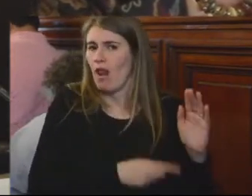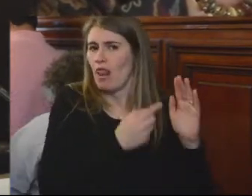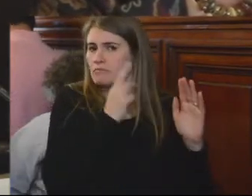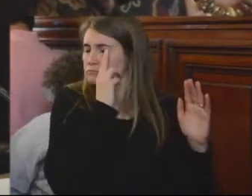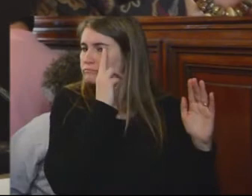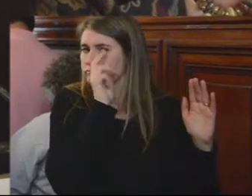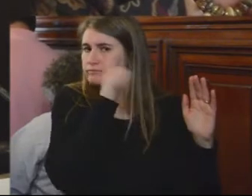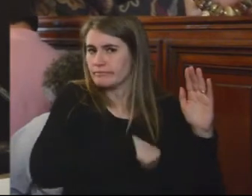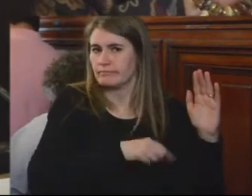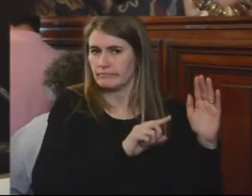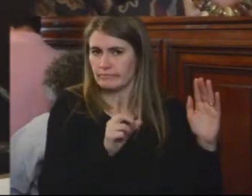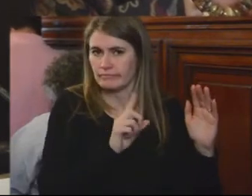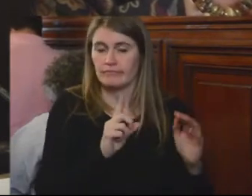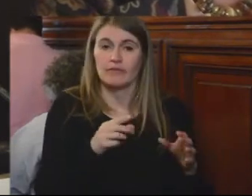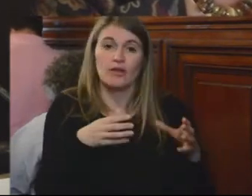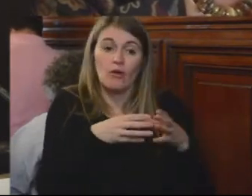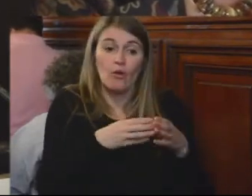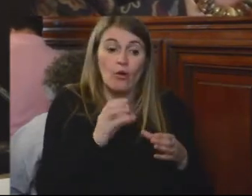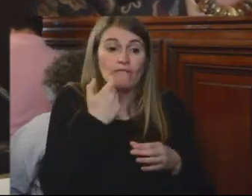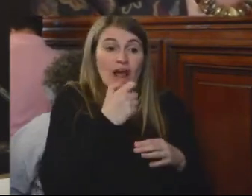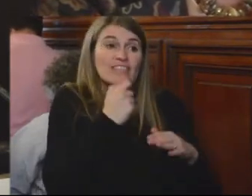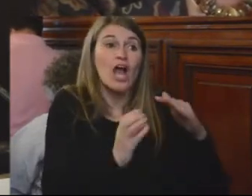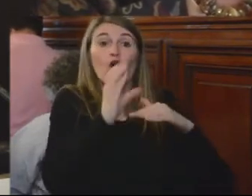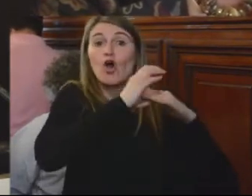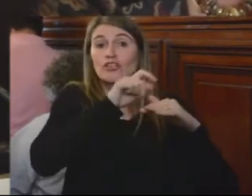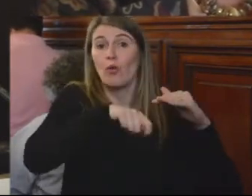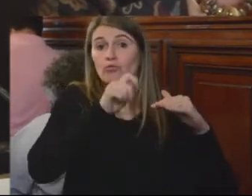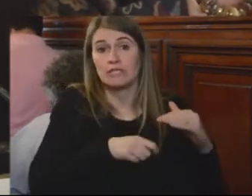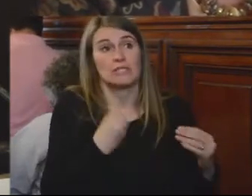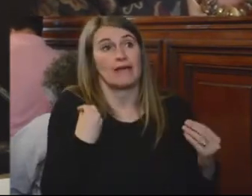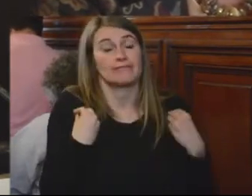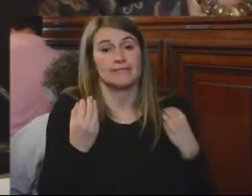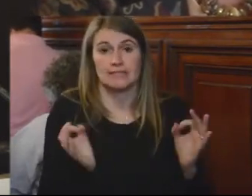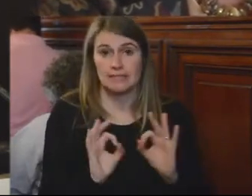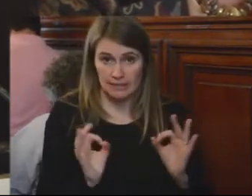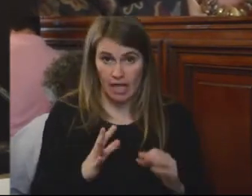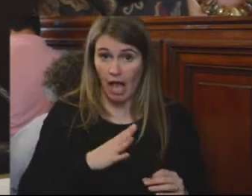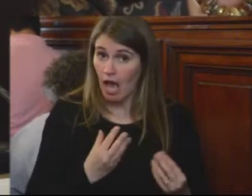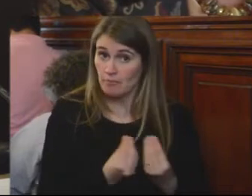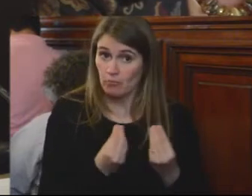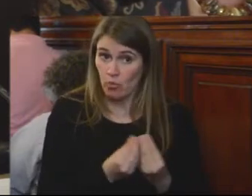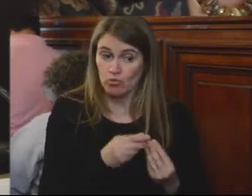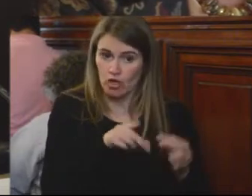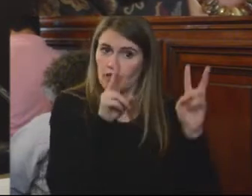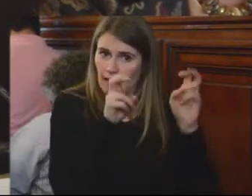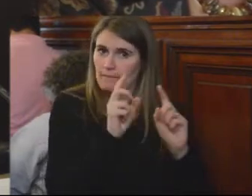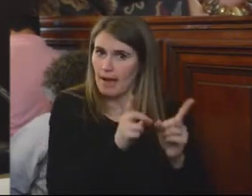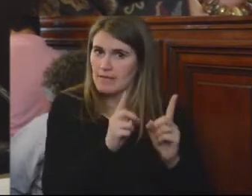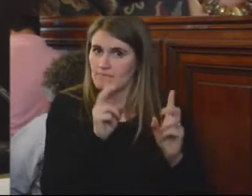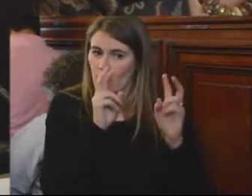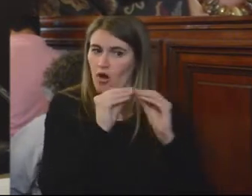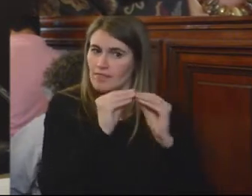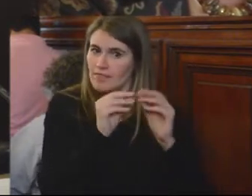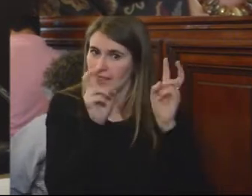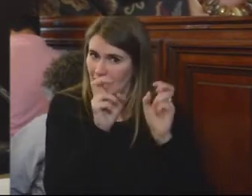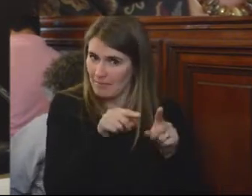en que la corte aún no ha emitido un nuevo pronunciamiento a pesar de que tiene varios casos sobre la misma temática el mismo asunto pendientes de